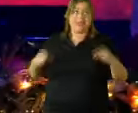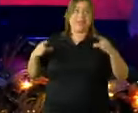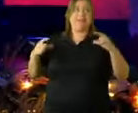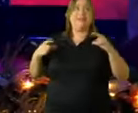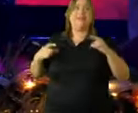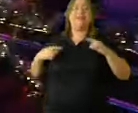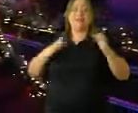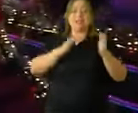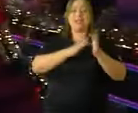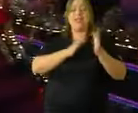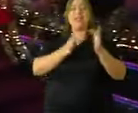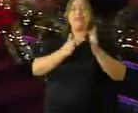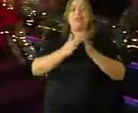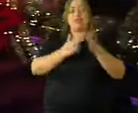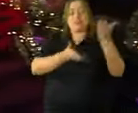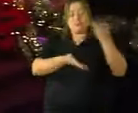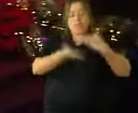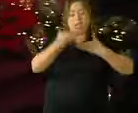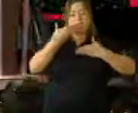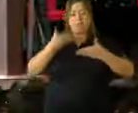vida en Jesús.